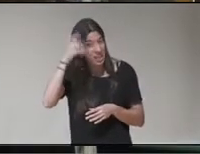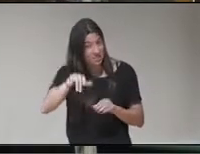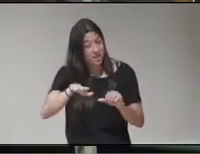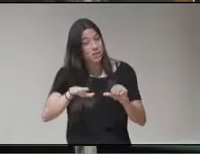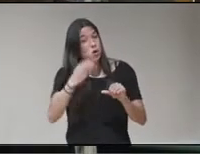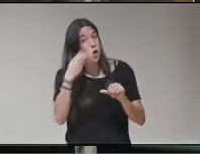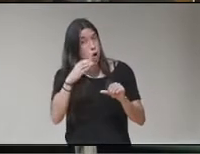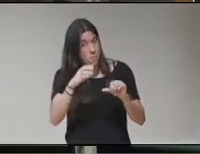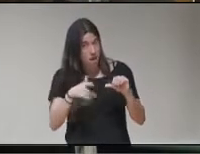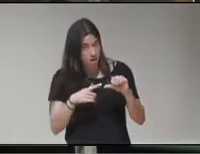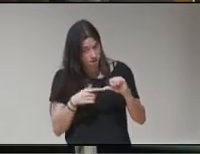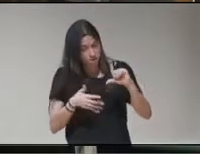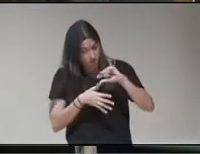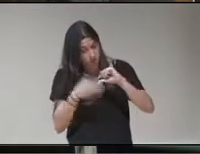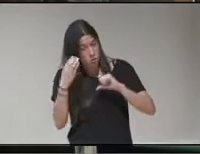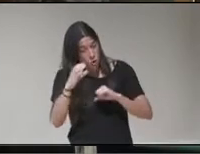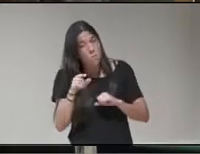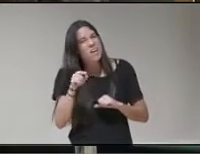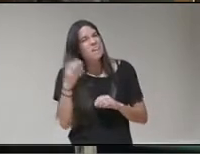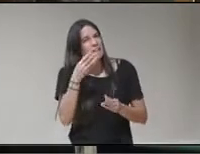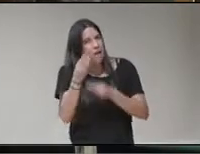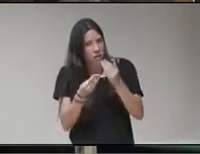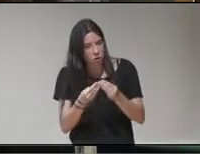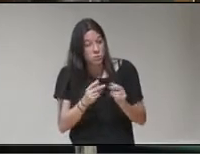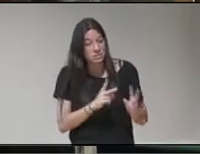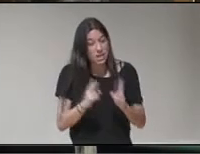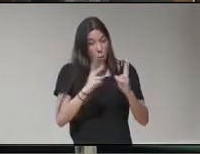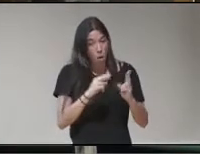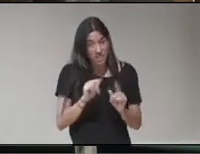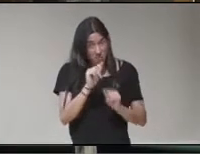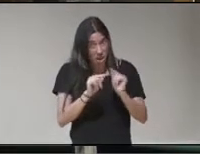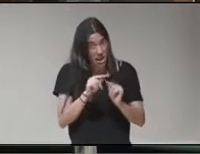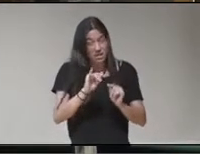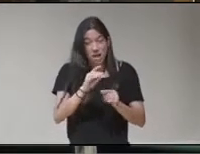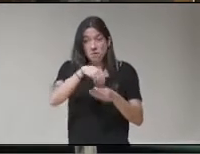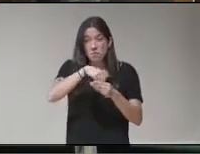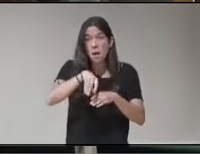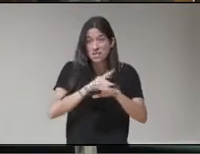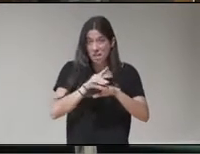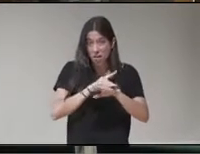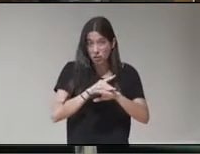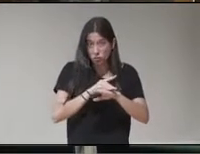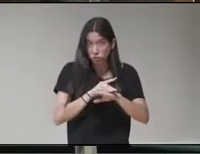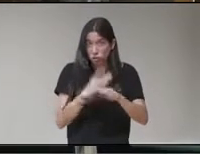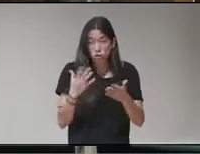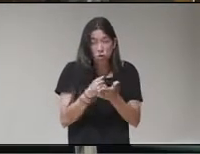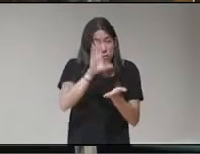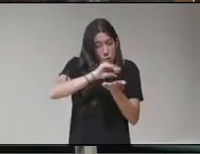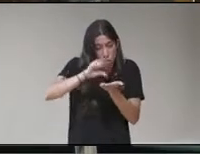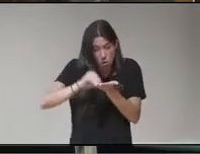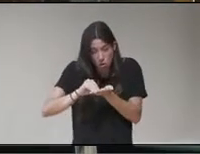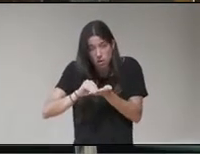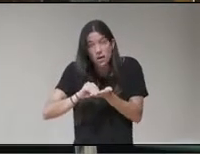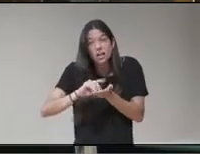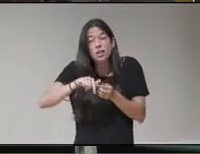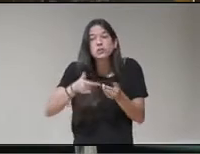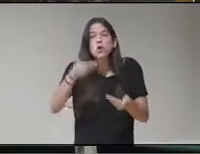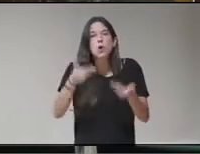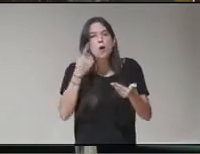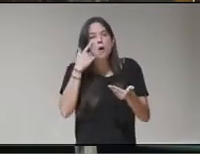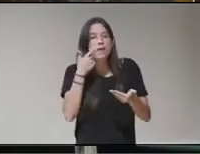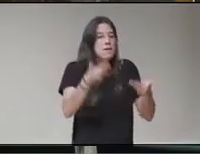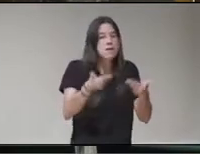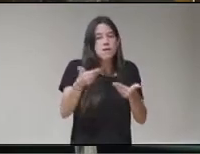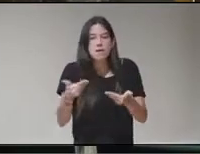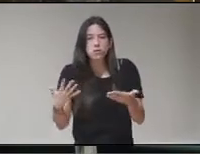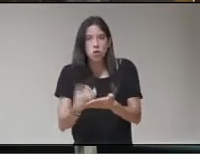lo siguiente: tomó todas las secuencias virales que había en las bases de datos, ¿de acuerdo?, y las comparó entre sí,